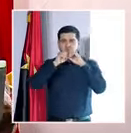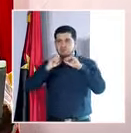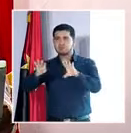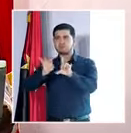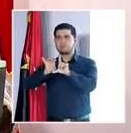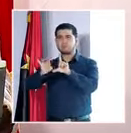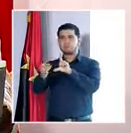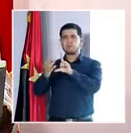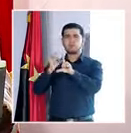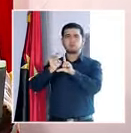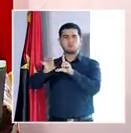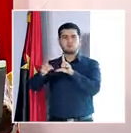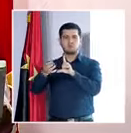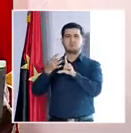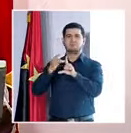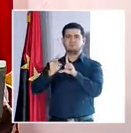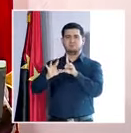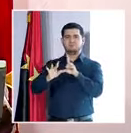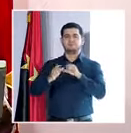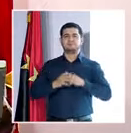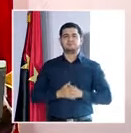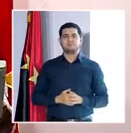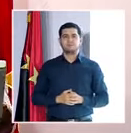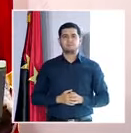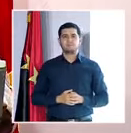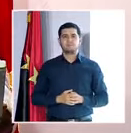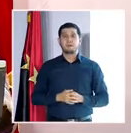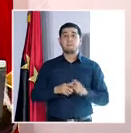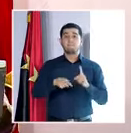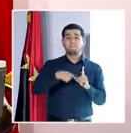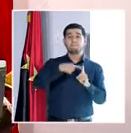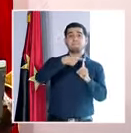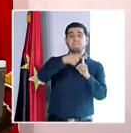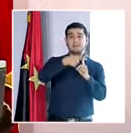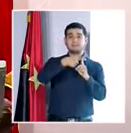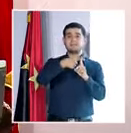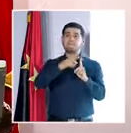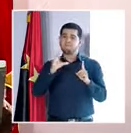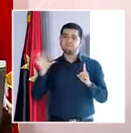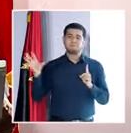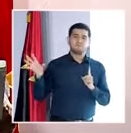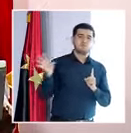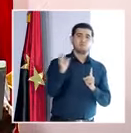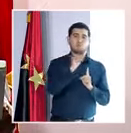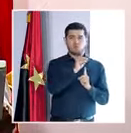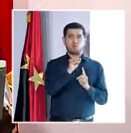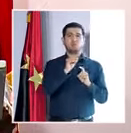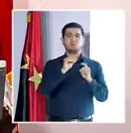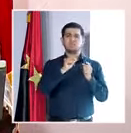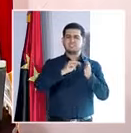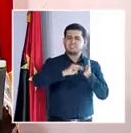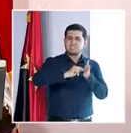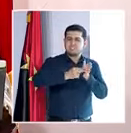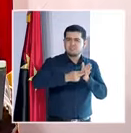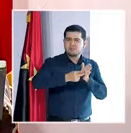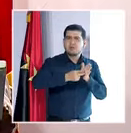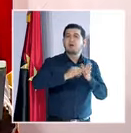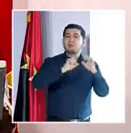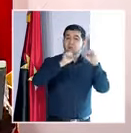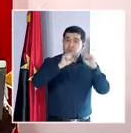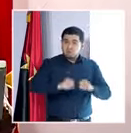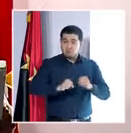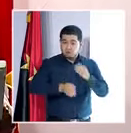esta rendición pública de cuentas. Más oportunidades para todos significa la